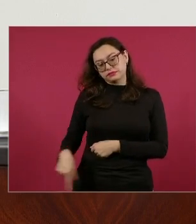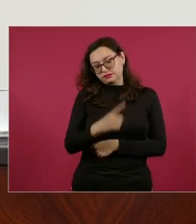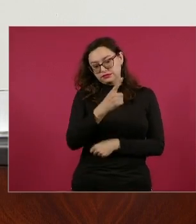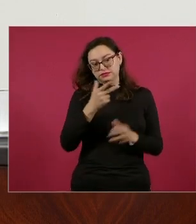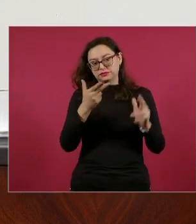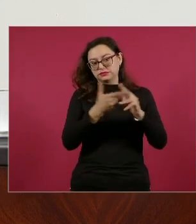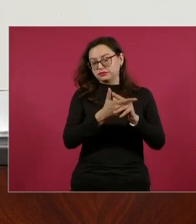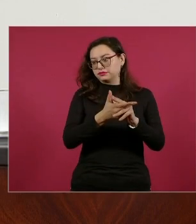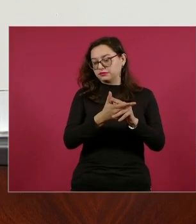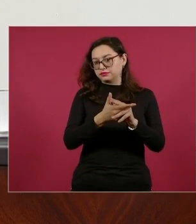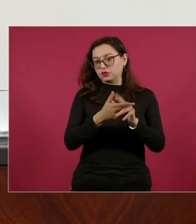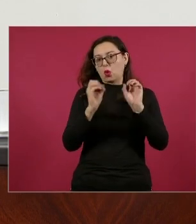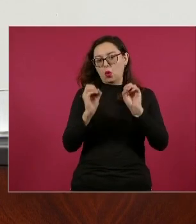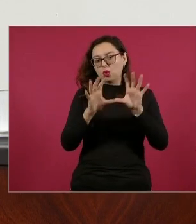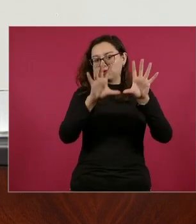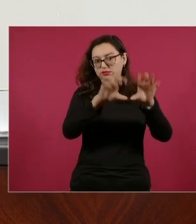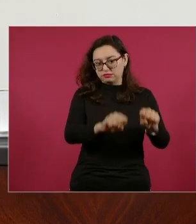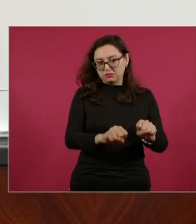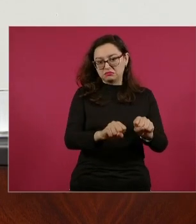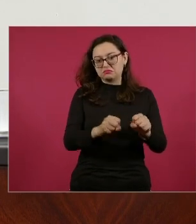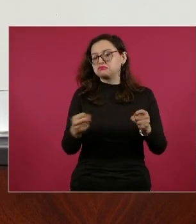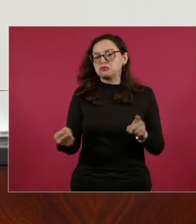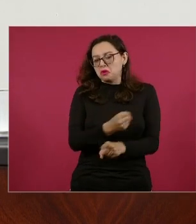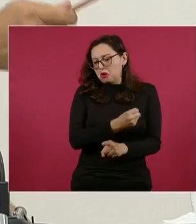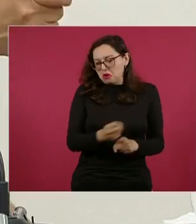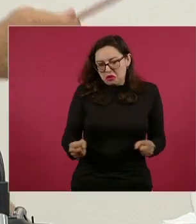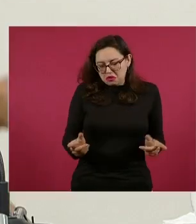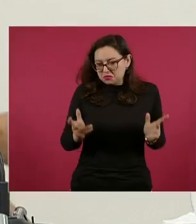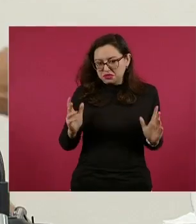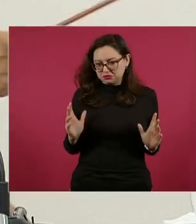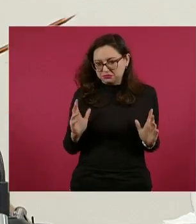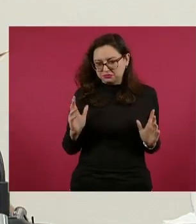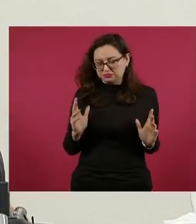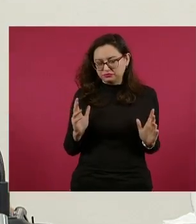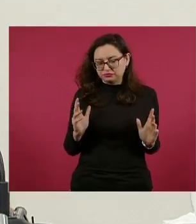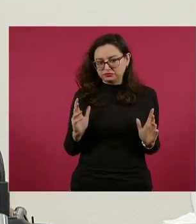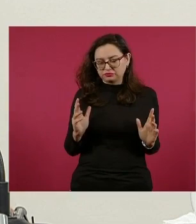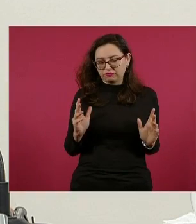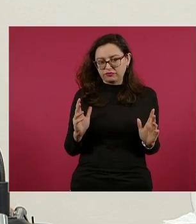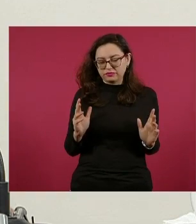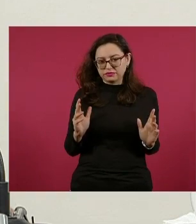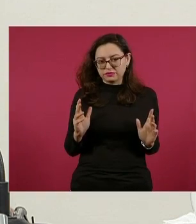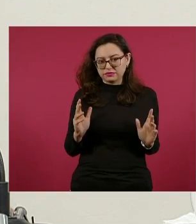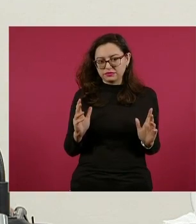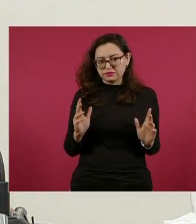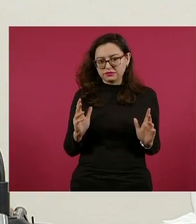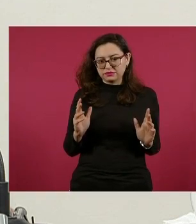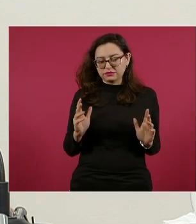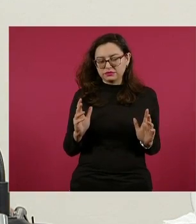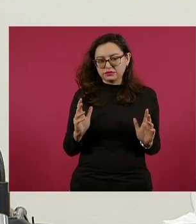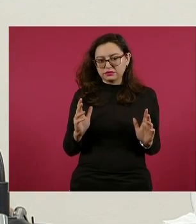que detenga y que le dé el escarmiento a los jóvenes.